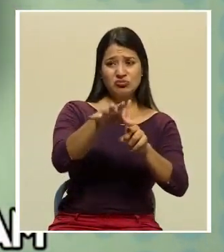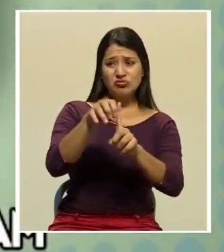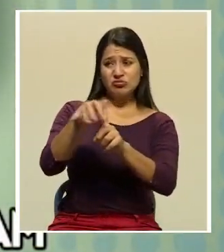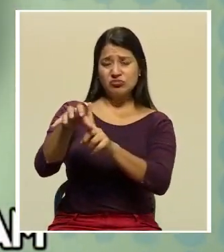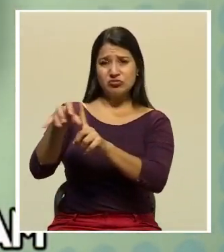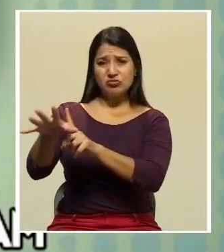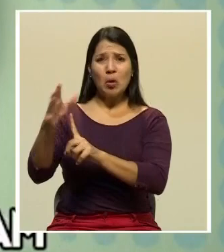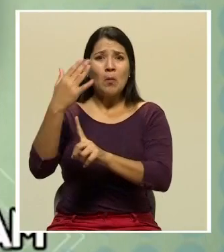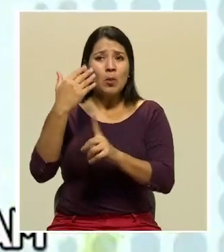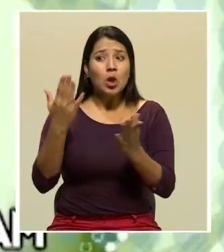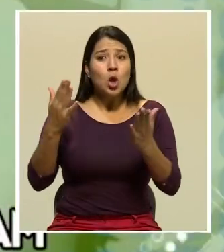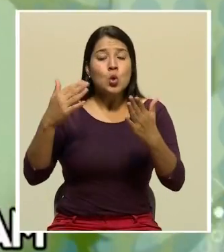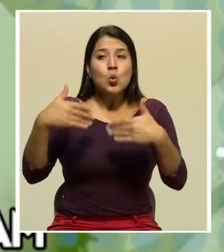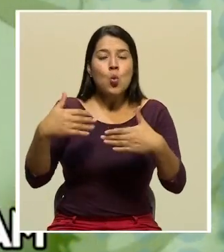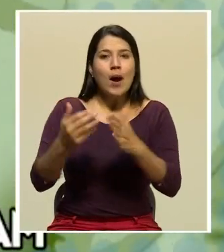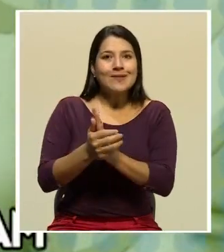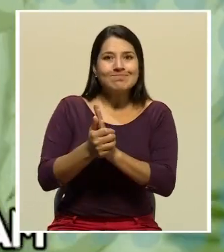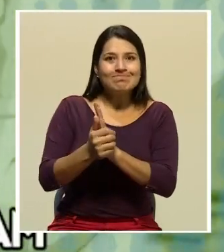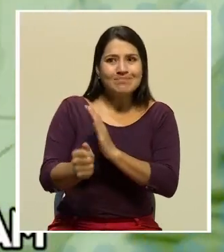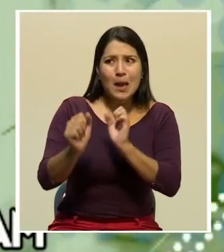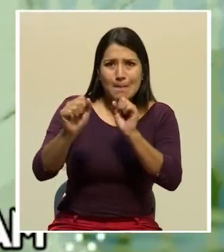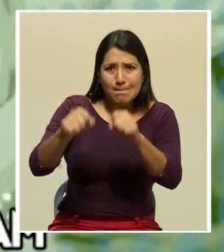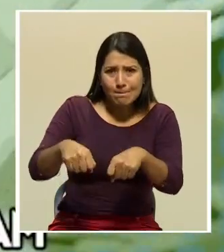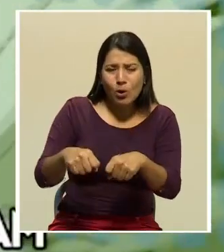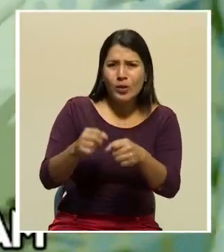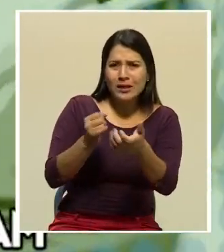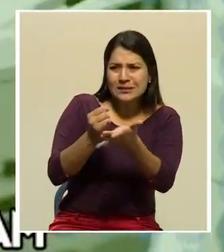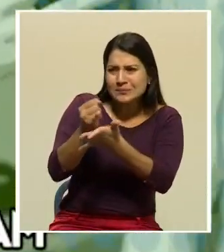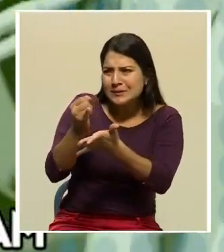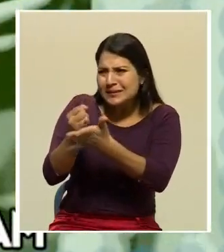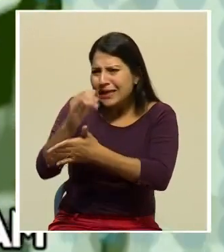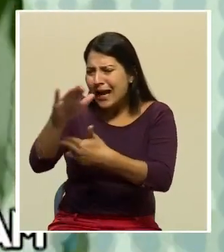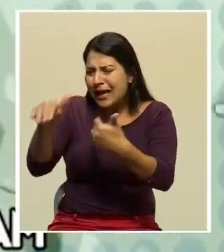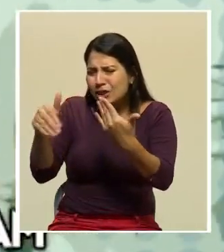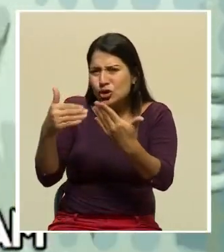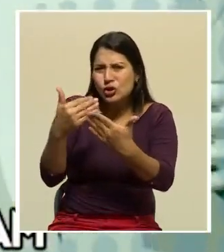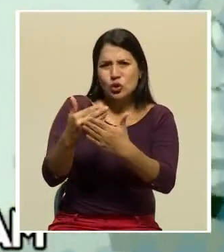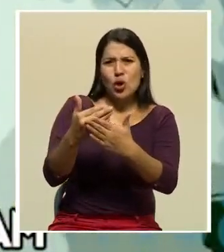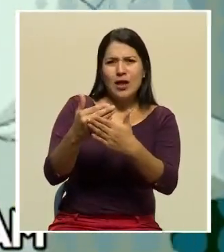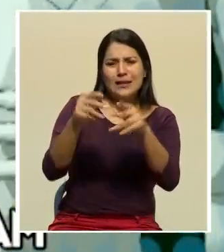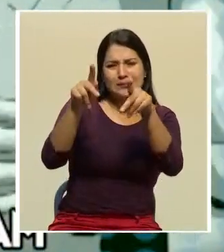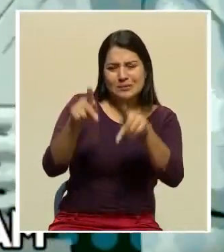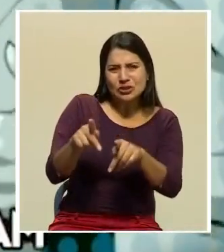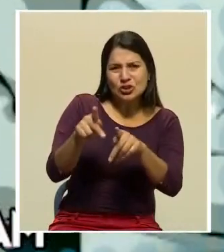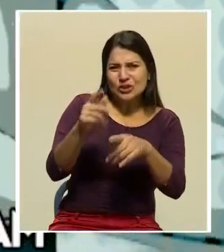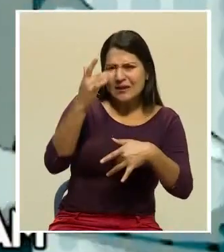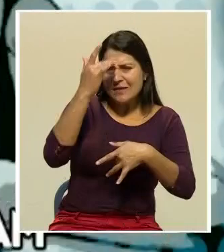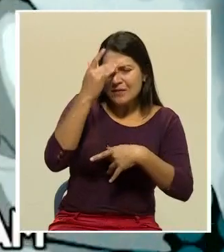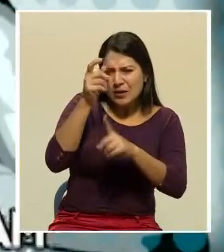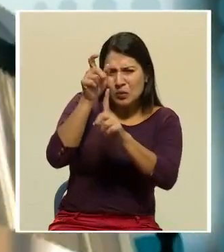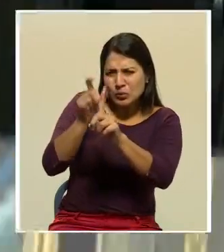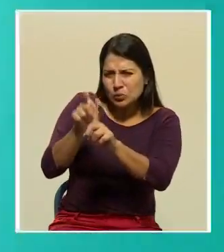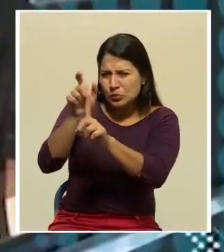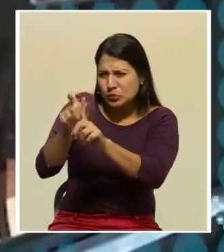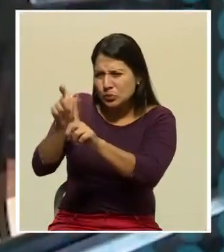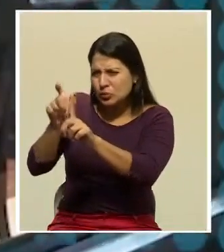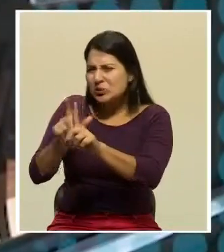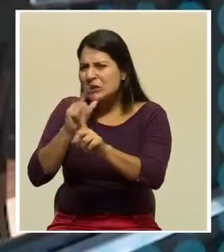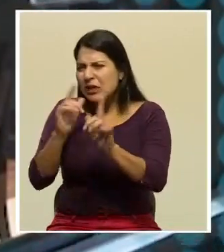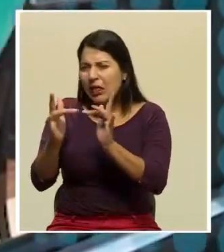darle seguimiento total a los casos que se están registrando. Ampliaremos el tema en minutos en una entrevista.